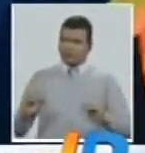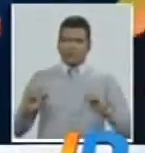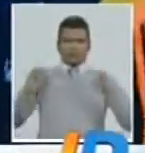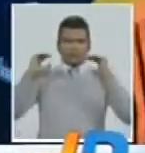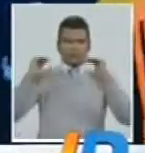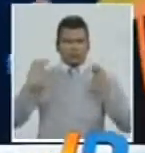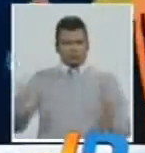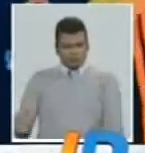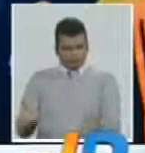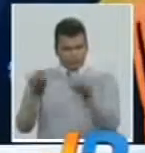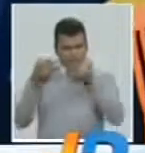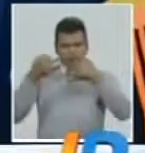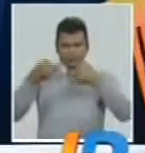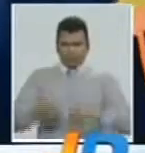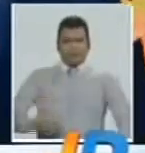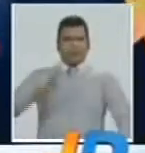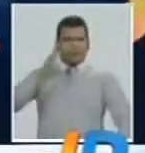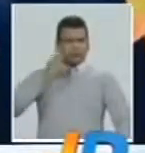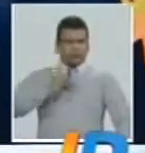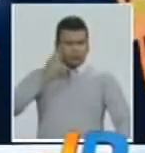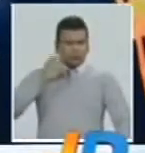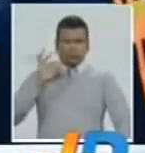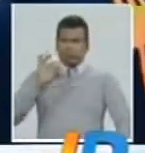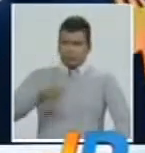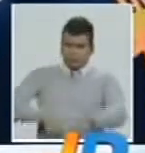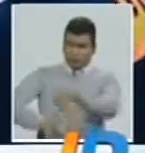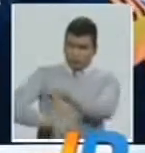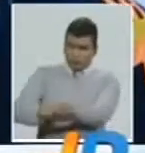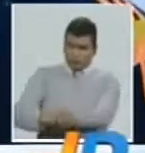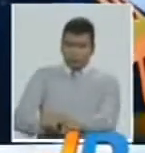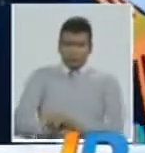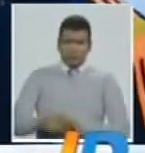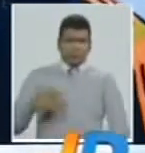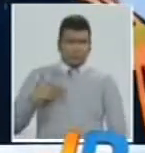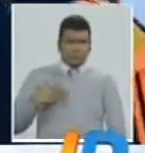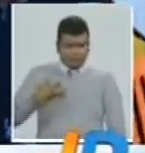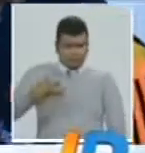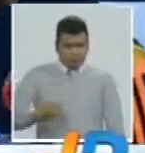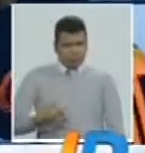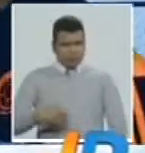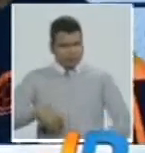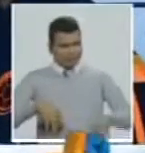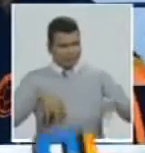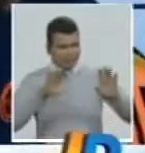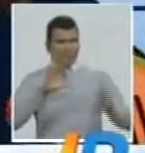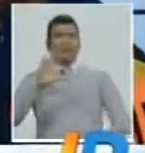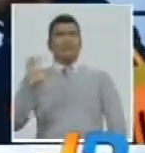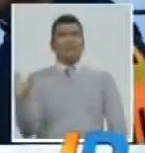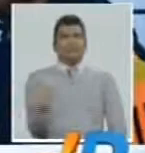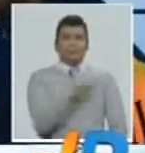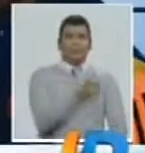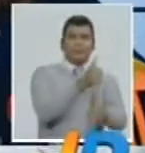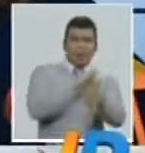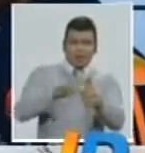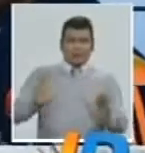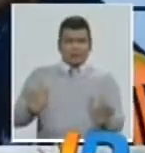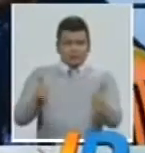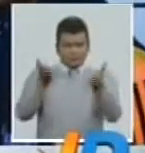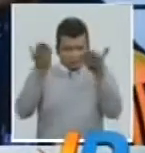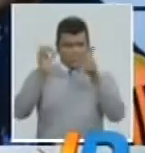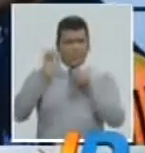y que has madurado futbolística y personalmente? Sí, sí. Sin embargo, creo que todos hemos mejorado en todo sentido,